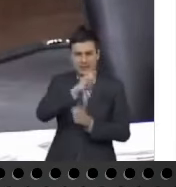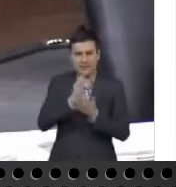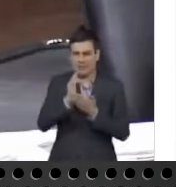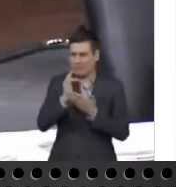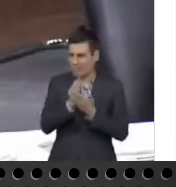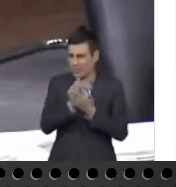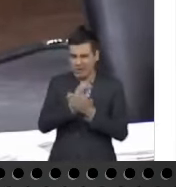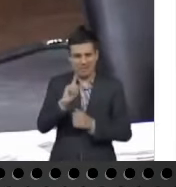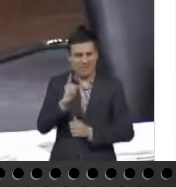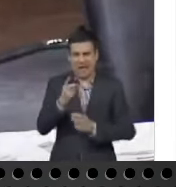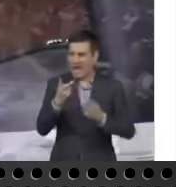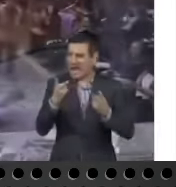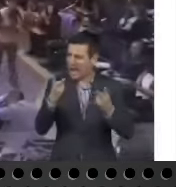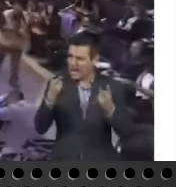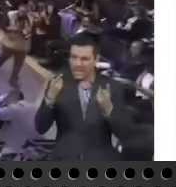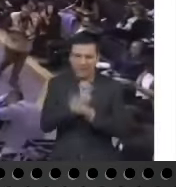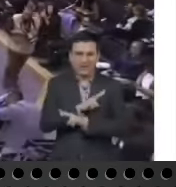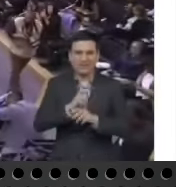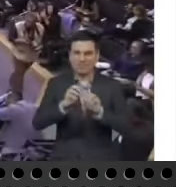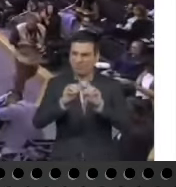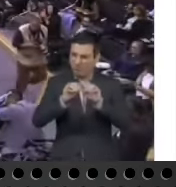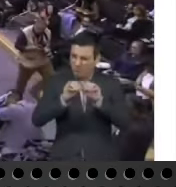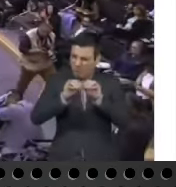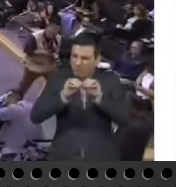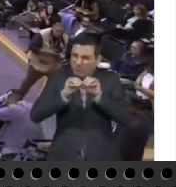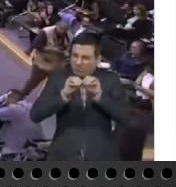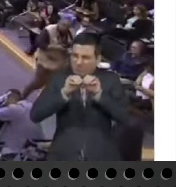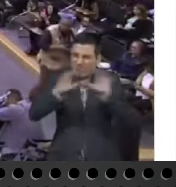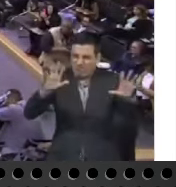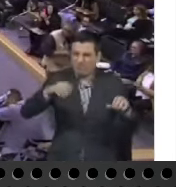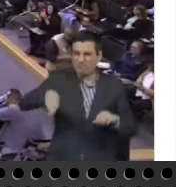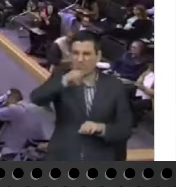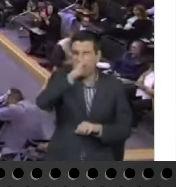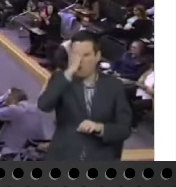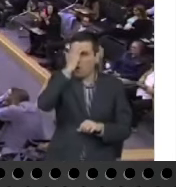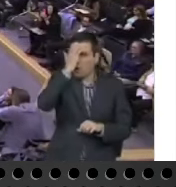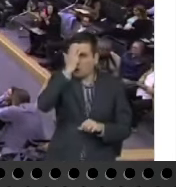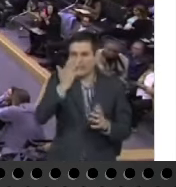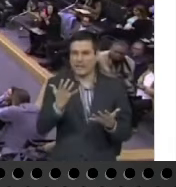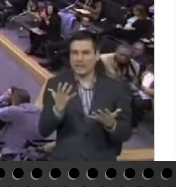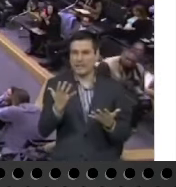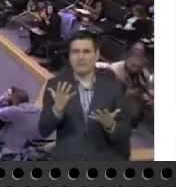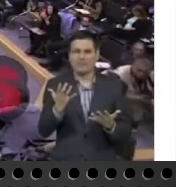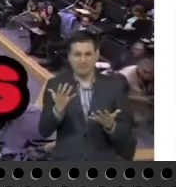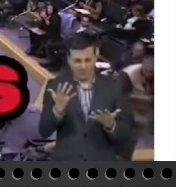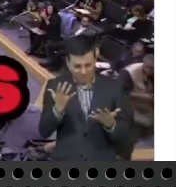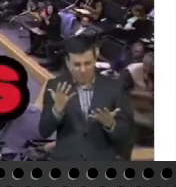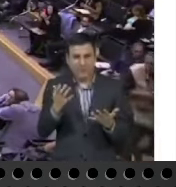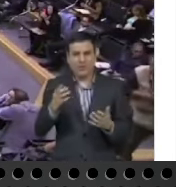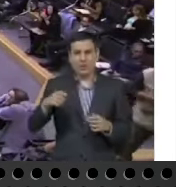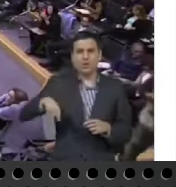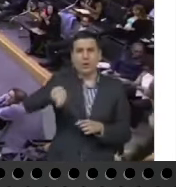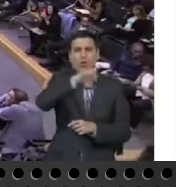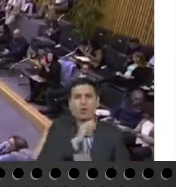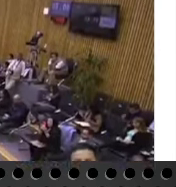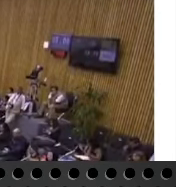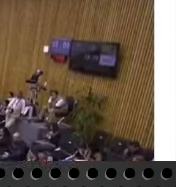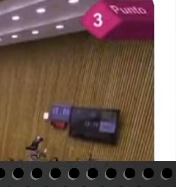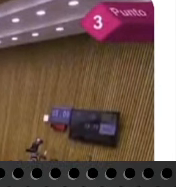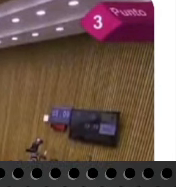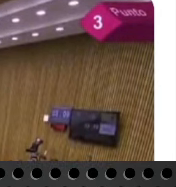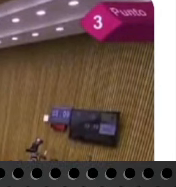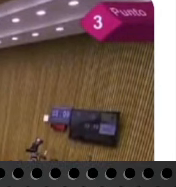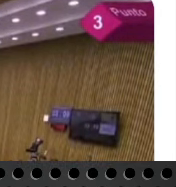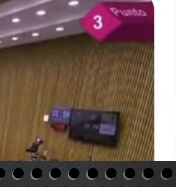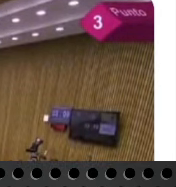diputado hoy de verdad que en esta sesión ordinaria exhibió a los panistas y dejó en claro que no